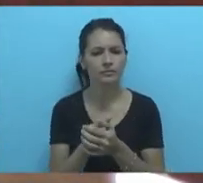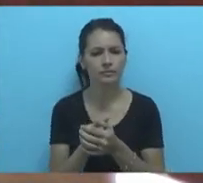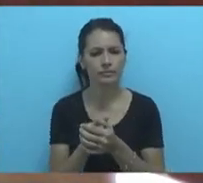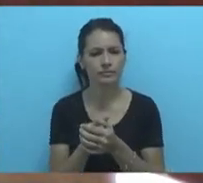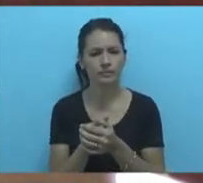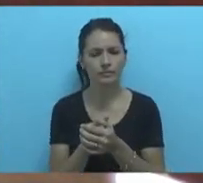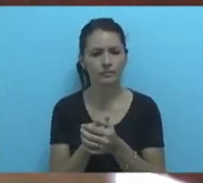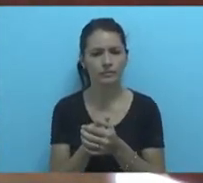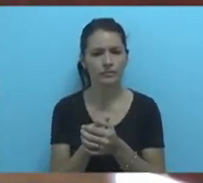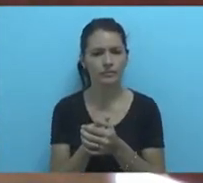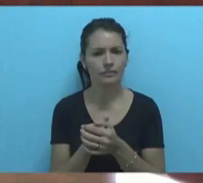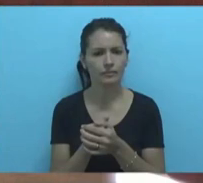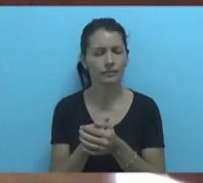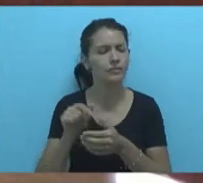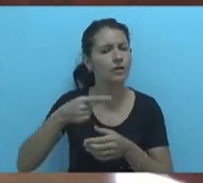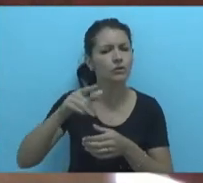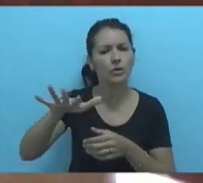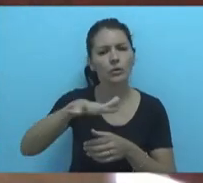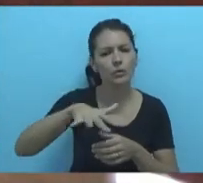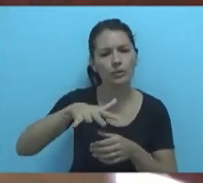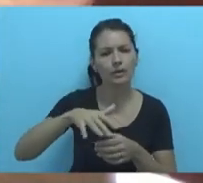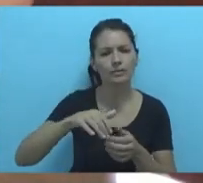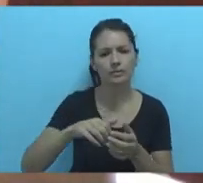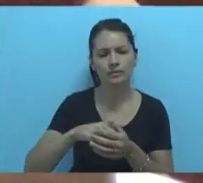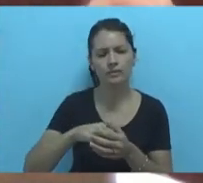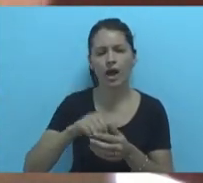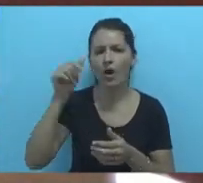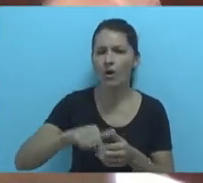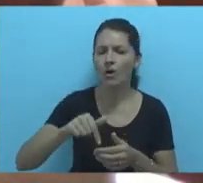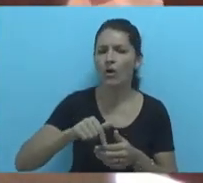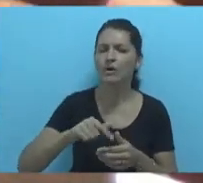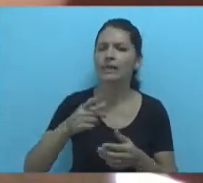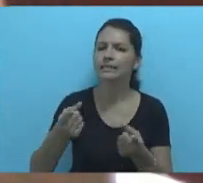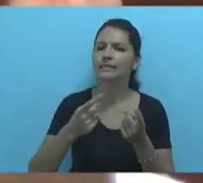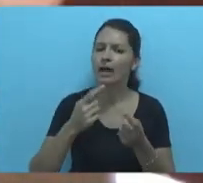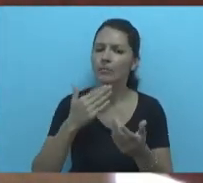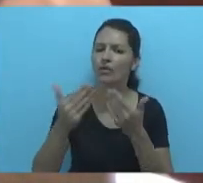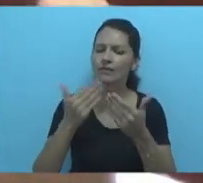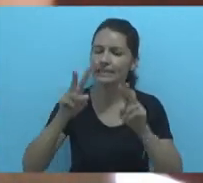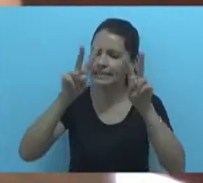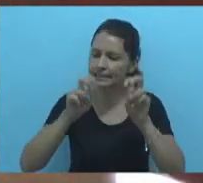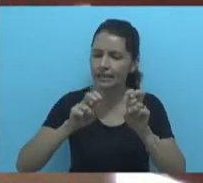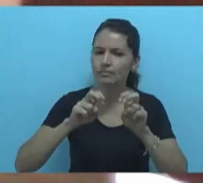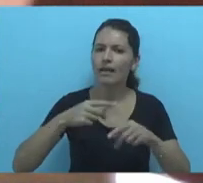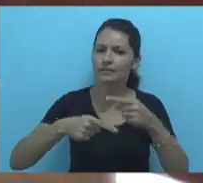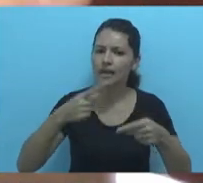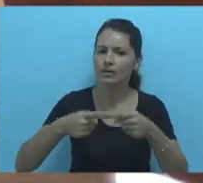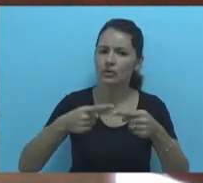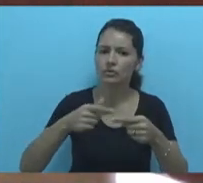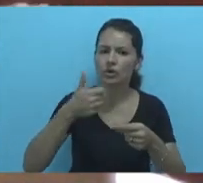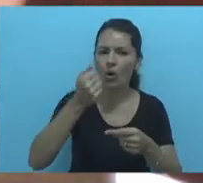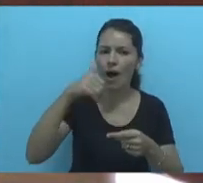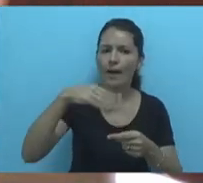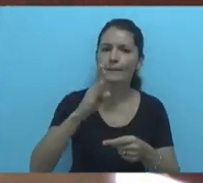hace unos días que estuvimos junto a Rubén con él, es el momento de discutir el mal desarrollo que hay en nuestro país, es